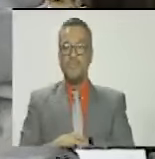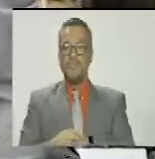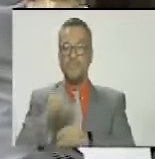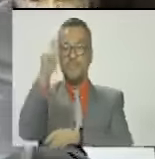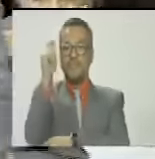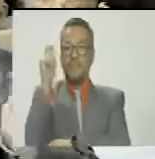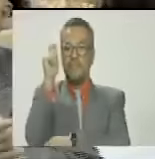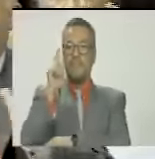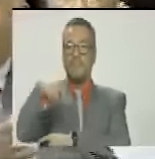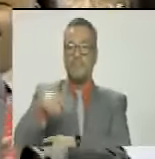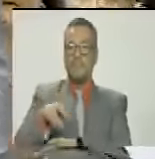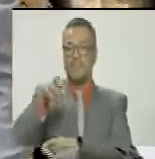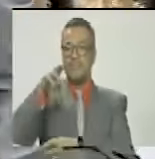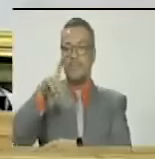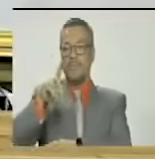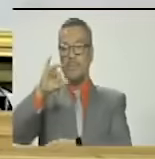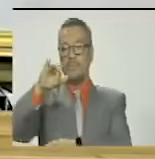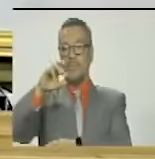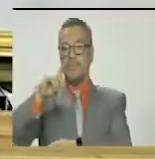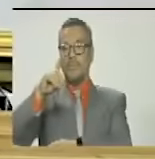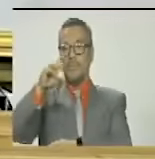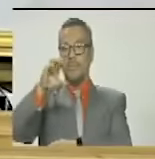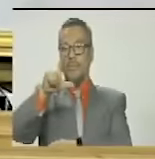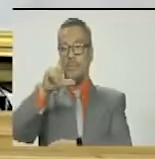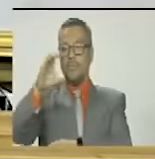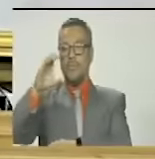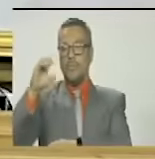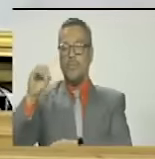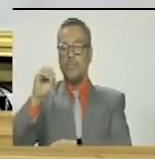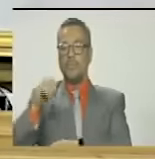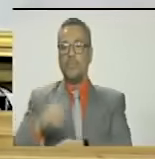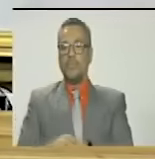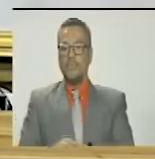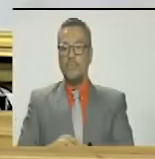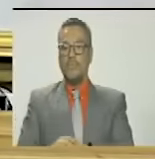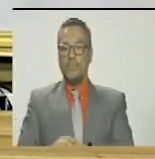Al diputado Didalco Bolívar,